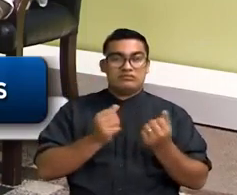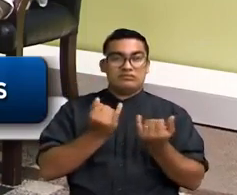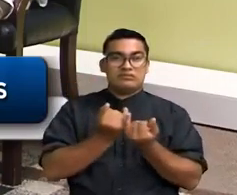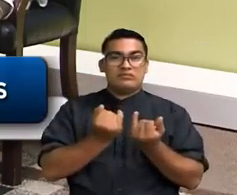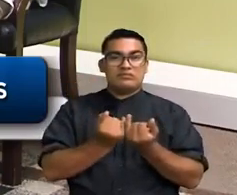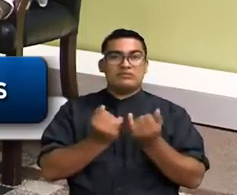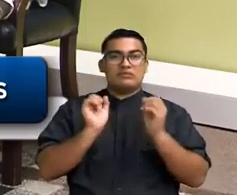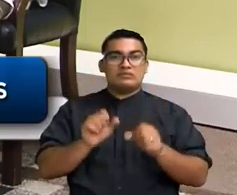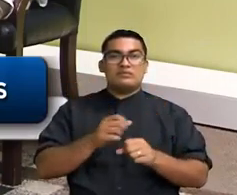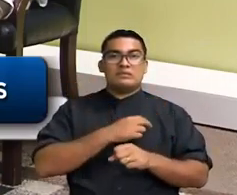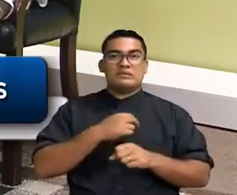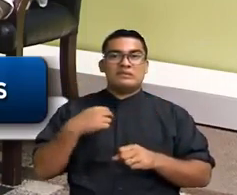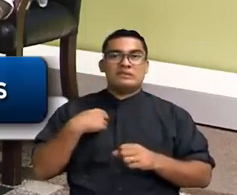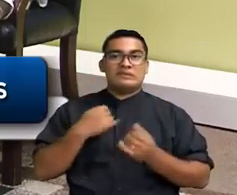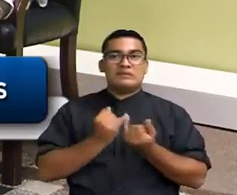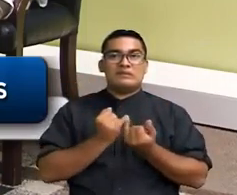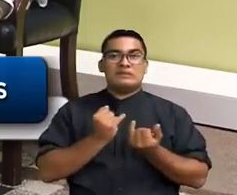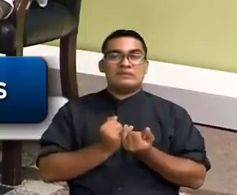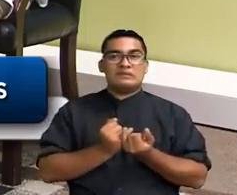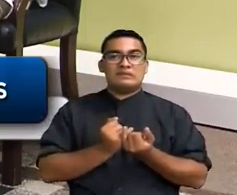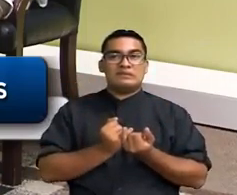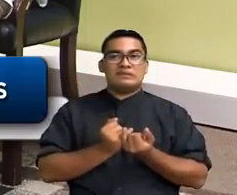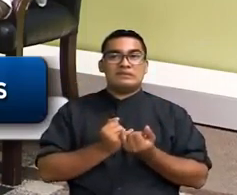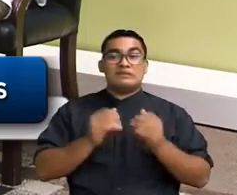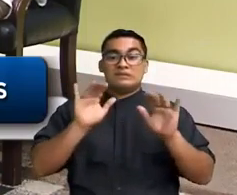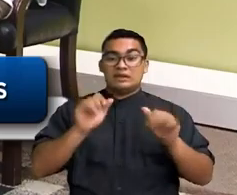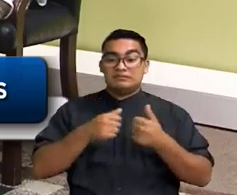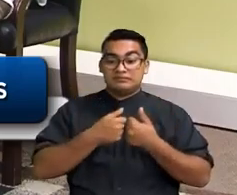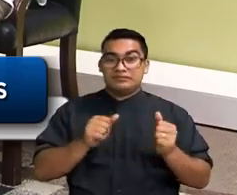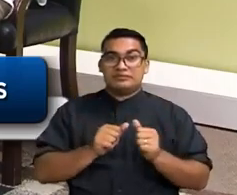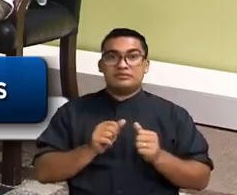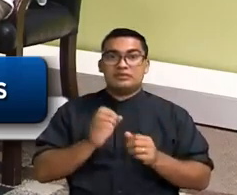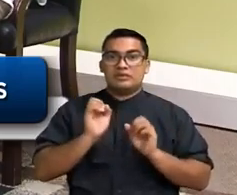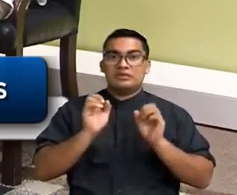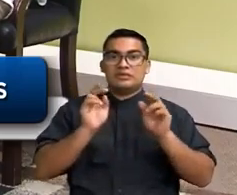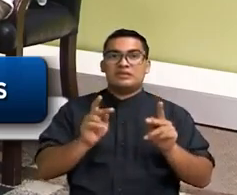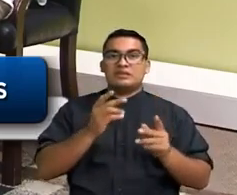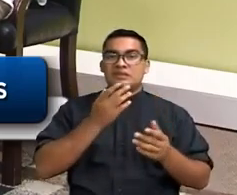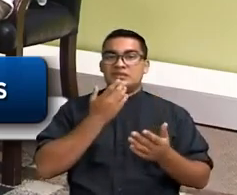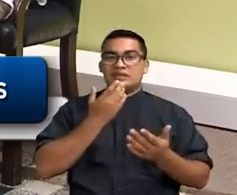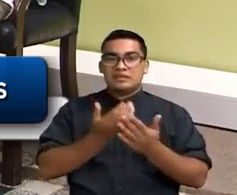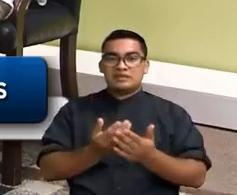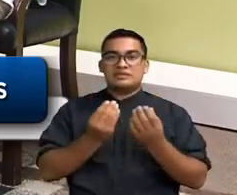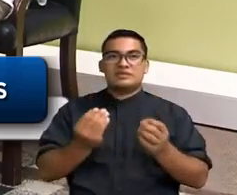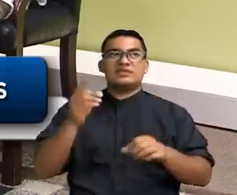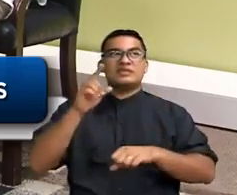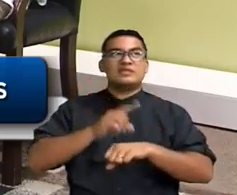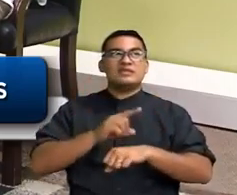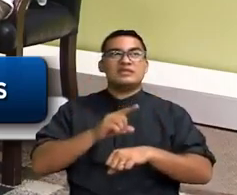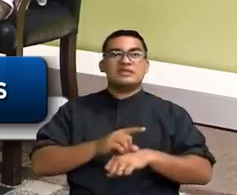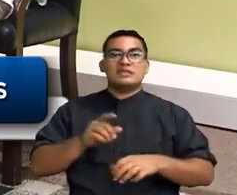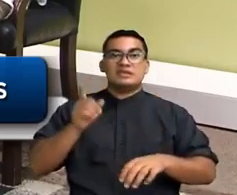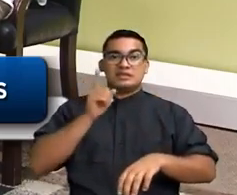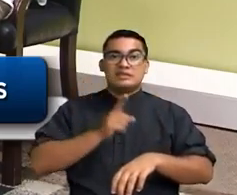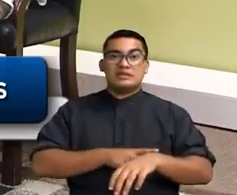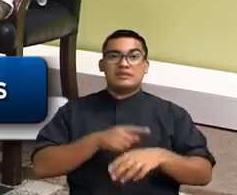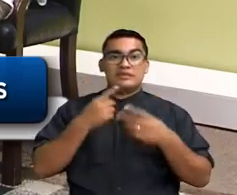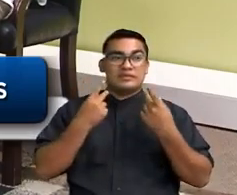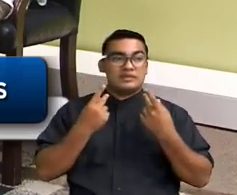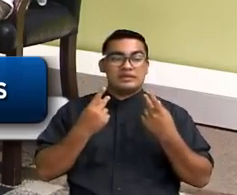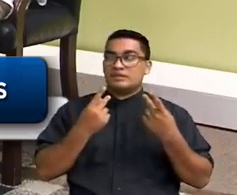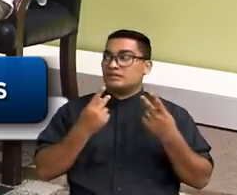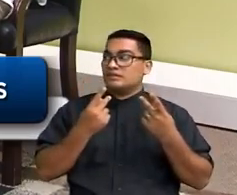la parte del tendón llega a la rotura. Ok, doctor, le agradecemos por su valioso tiempo, pero antes de que